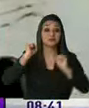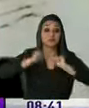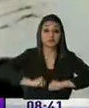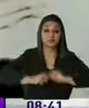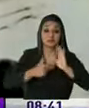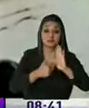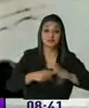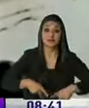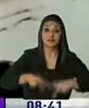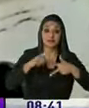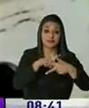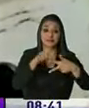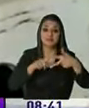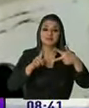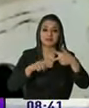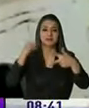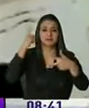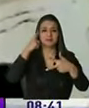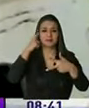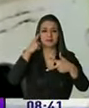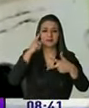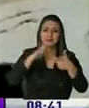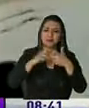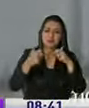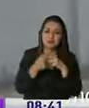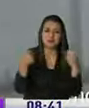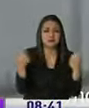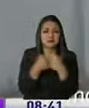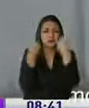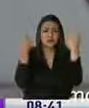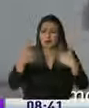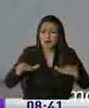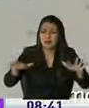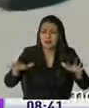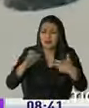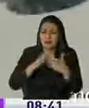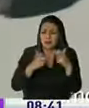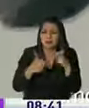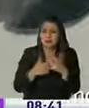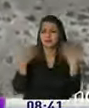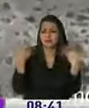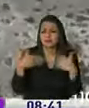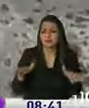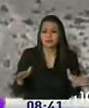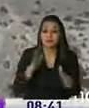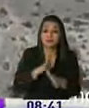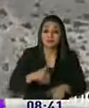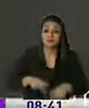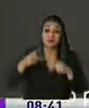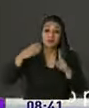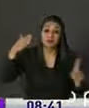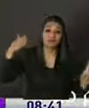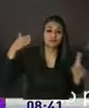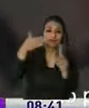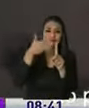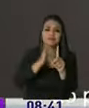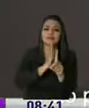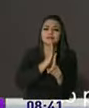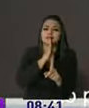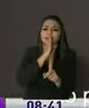vida nos llevan a reflexionar en que sin importar las circunstancias que se nos presenten, lo que determina el rumbo de nuestras vidas